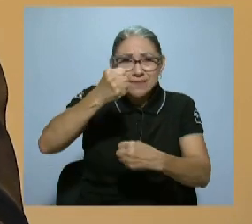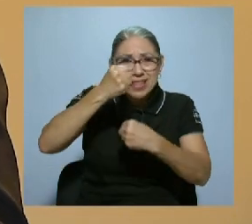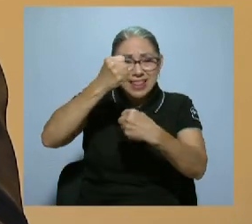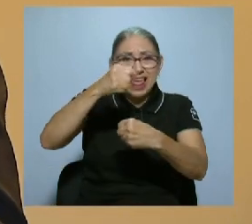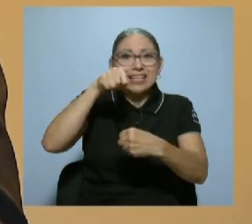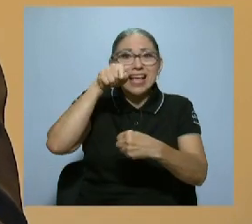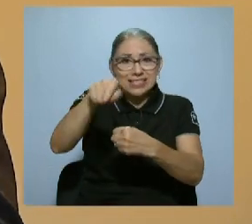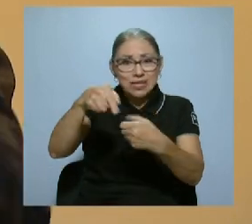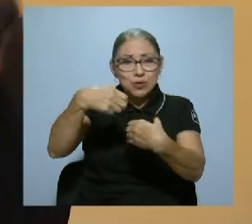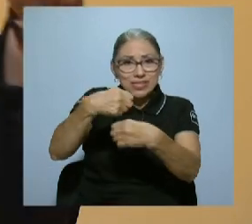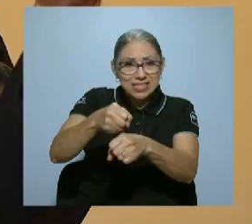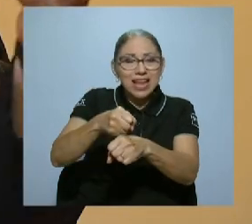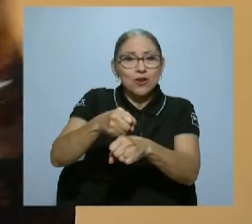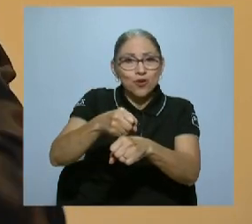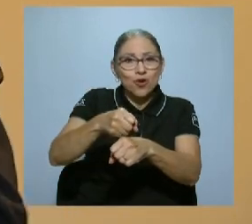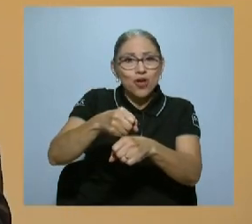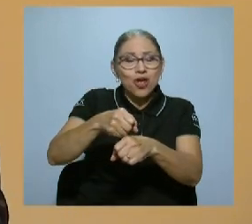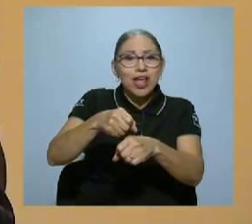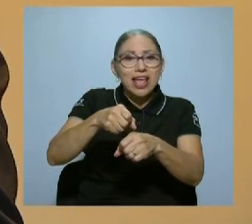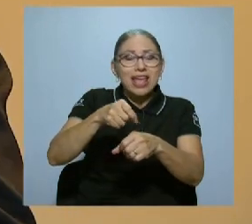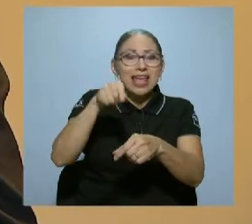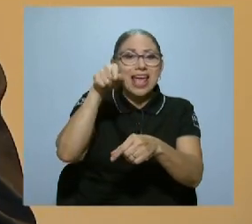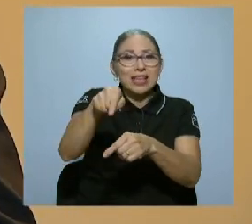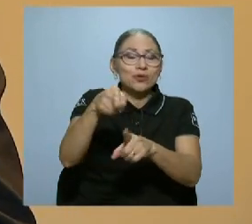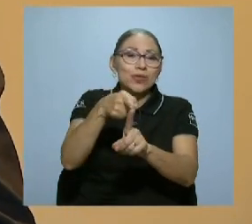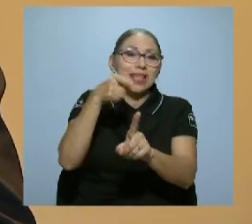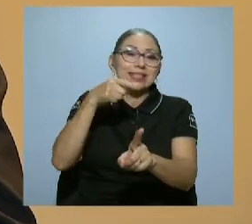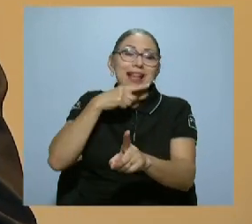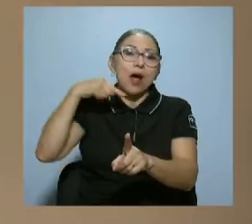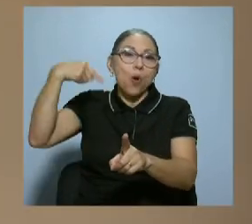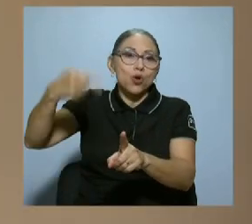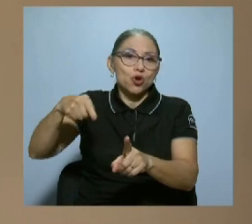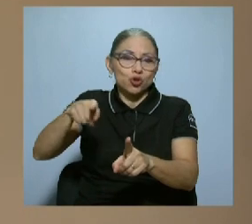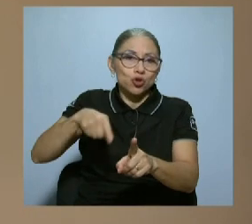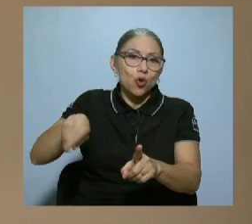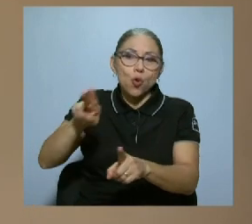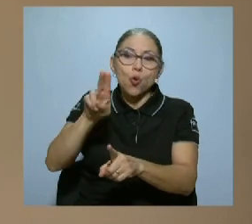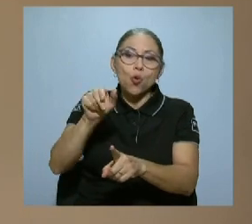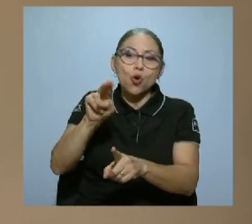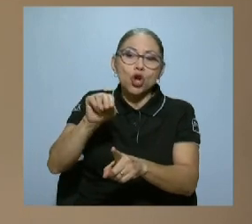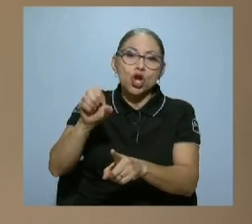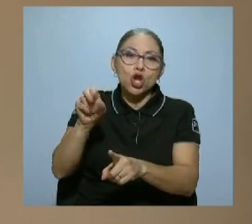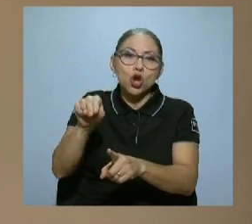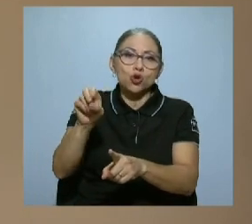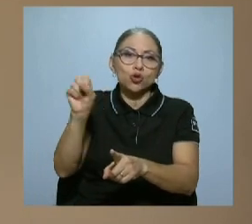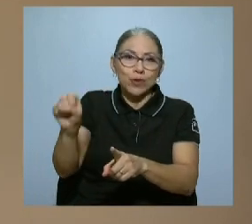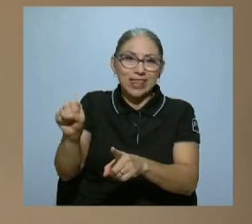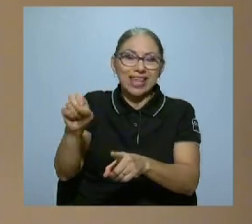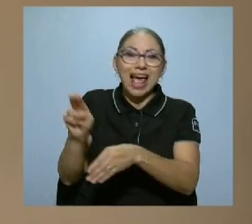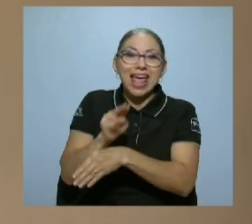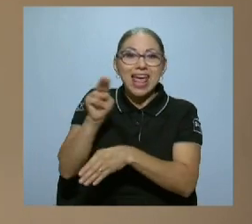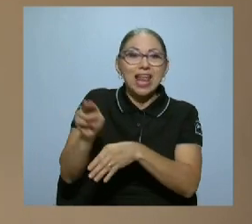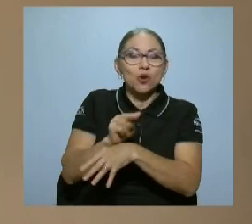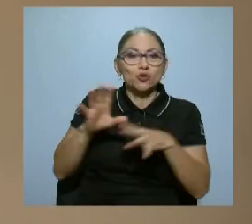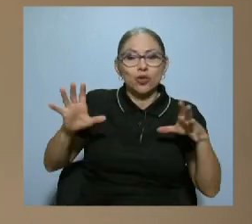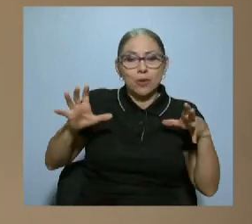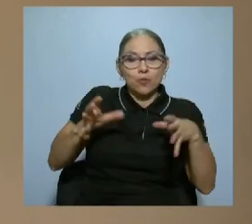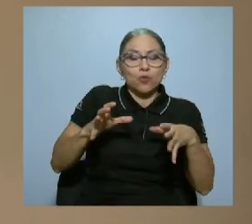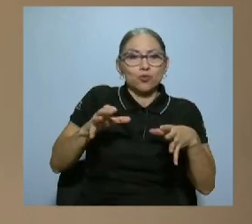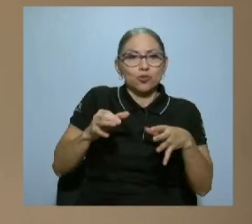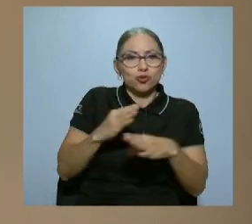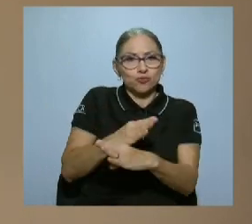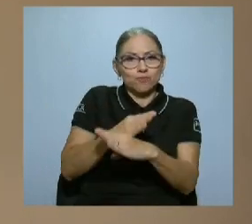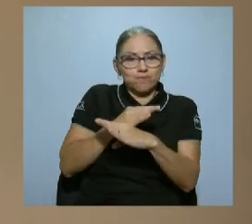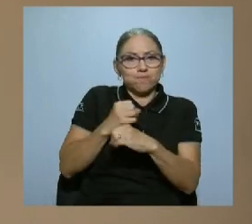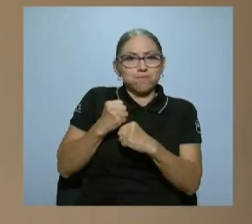el estilo, digamos, viene de la Unión Soviética, permanece así un estilo de uso de masas blindadas en las Fuerzas